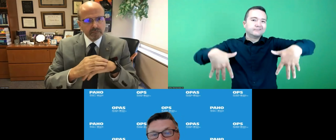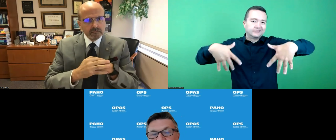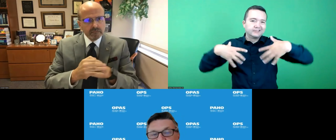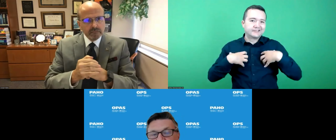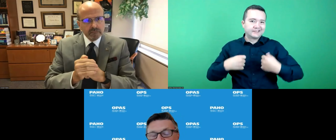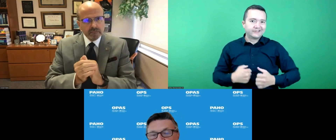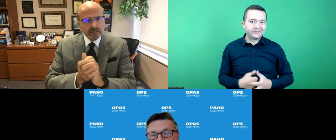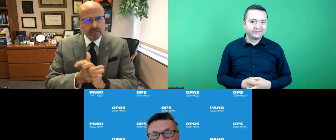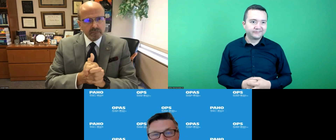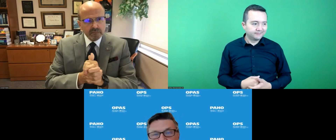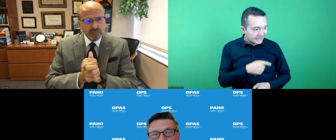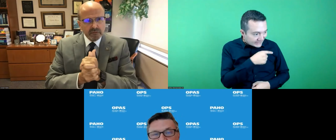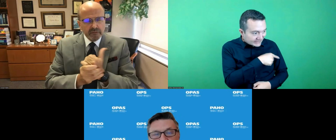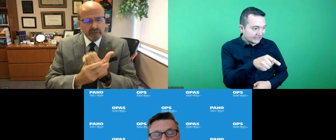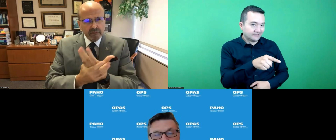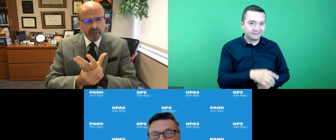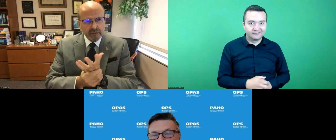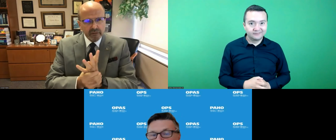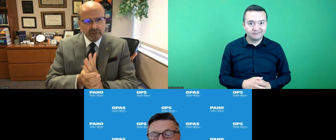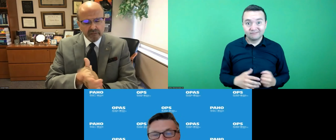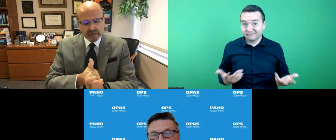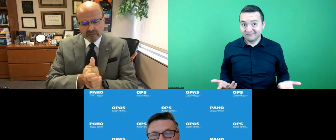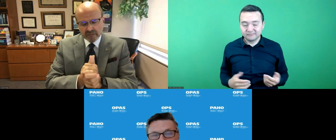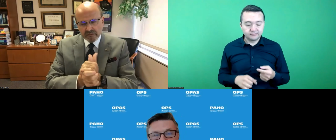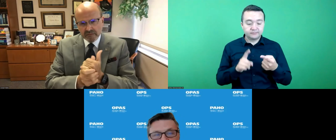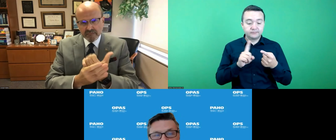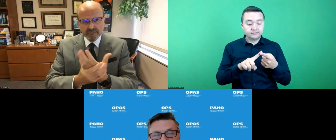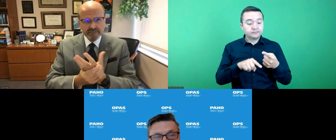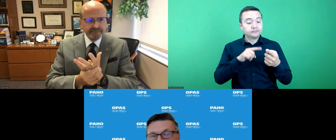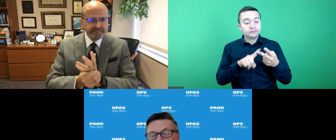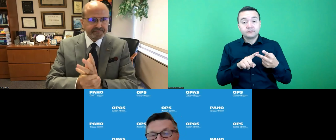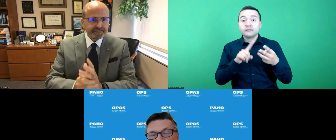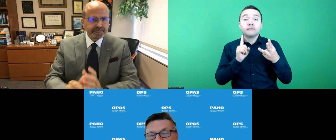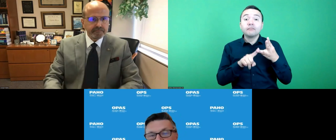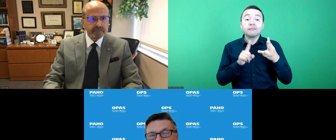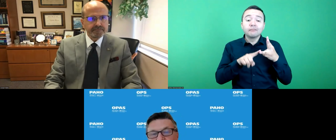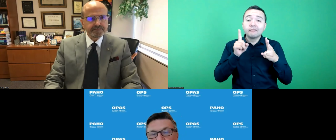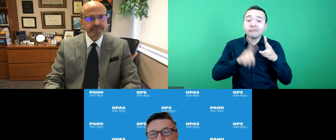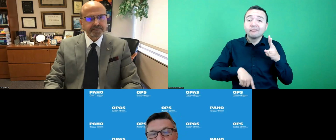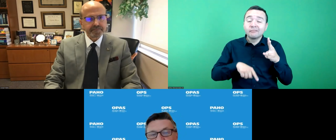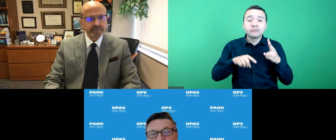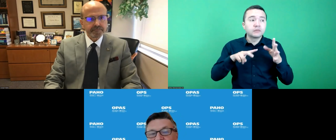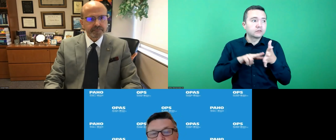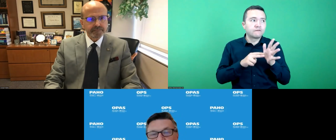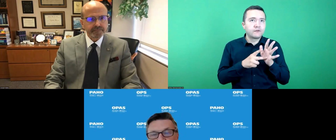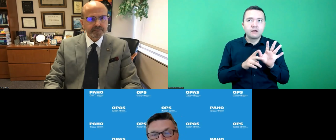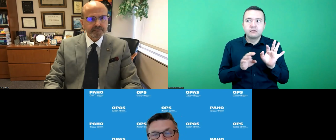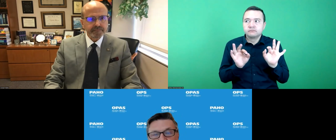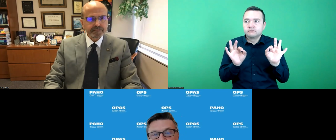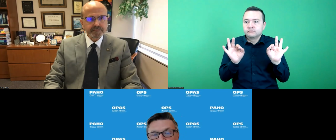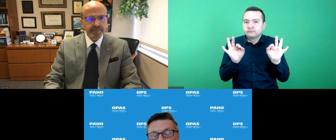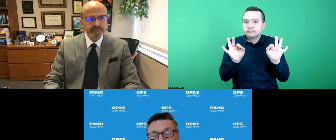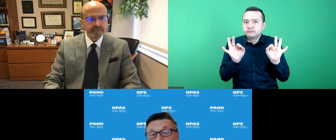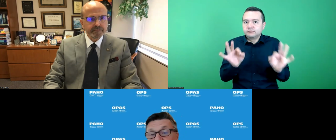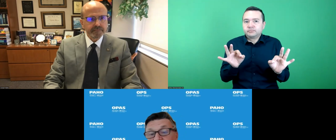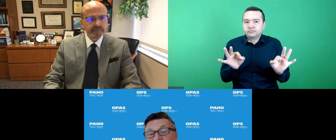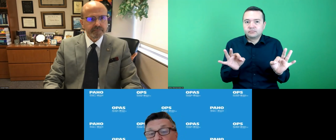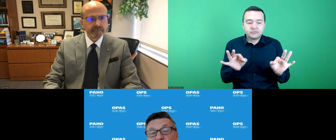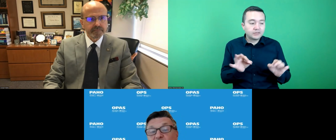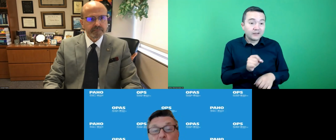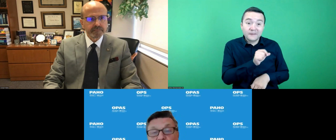también el paciente tiene un lugar y la seguridad del paciente tiene un lugar clave en